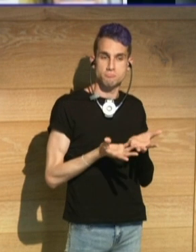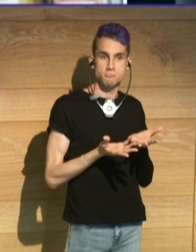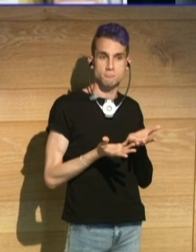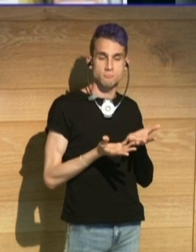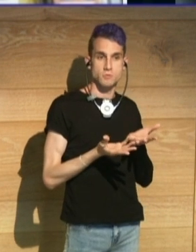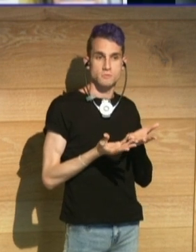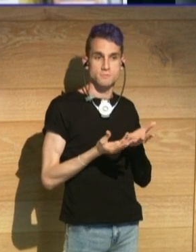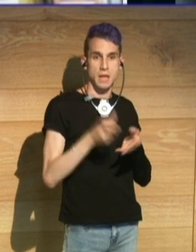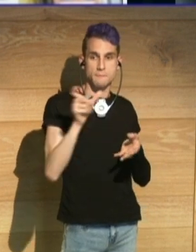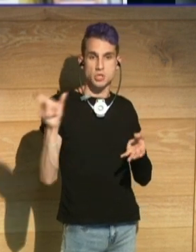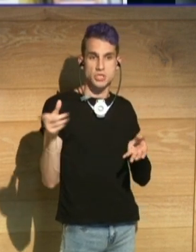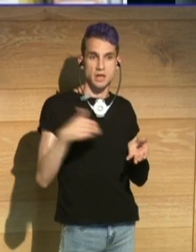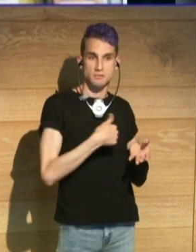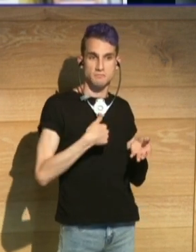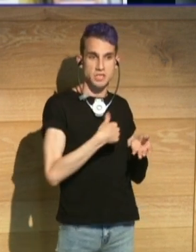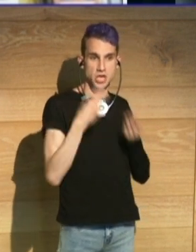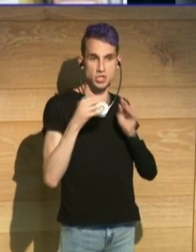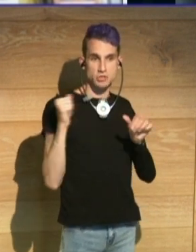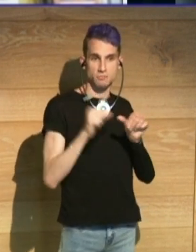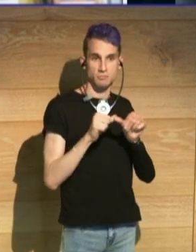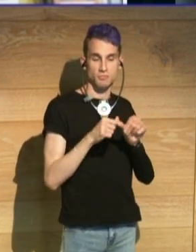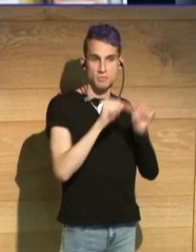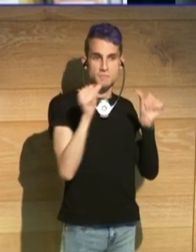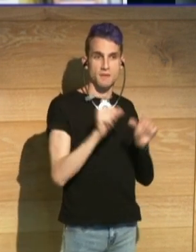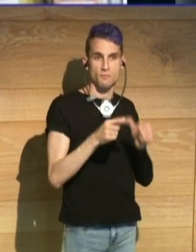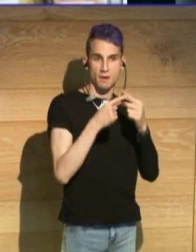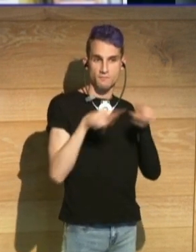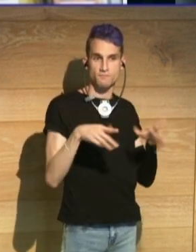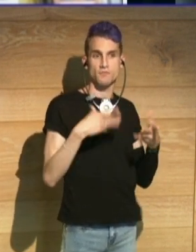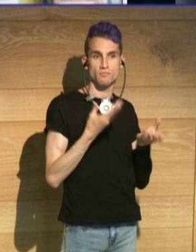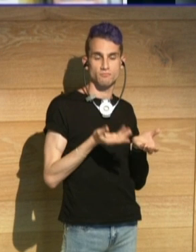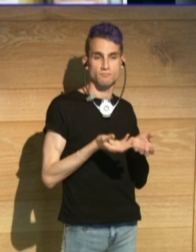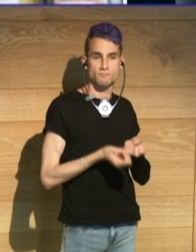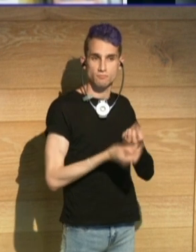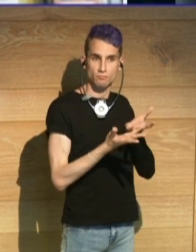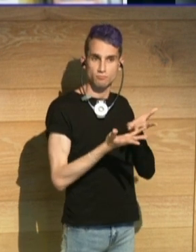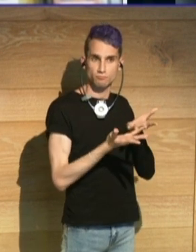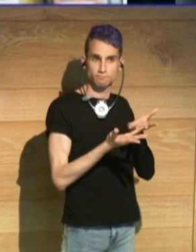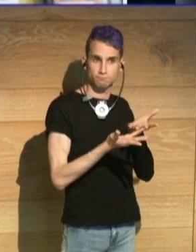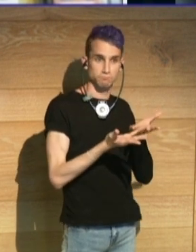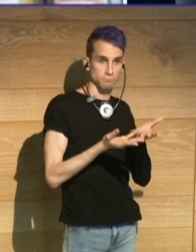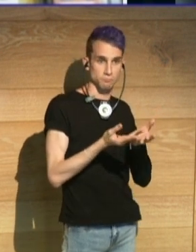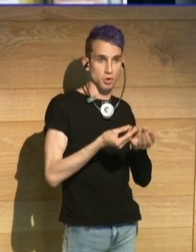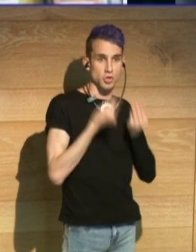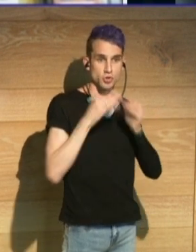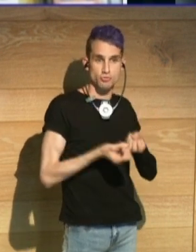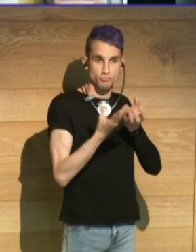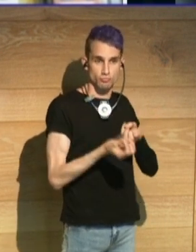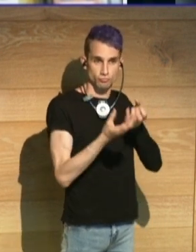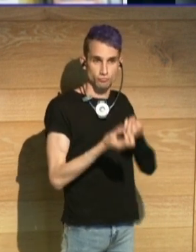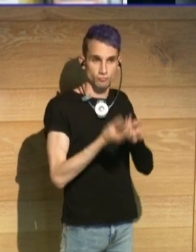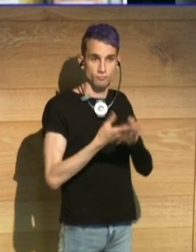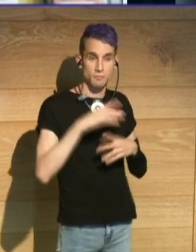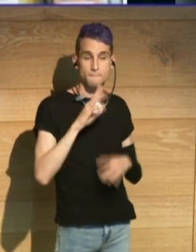colocar estos personajes históricos al centro de una narrativa, de un relato novelado, porque en primer lugar